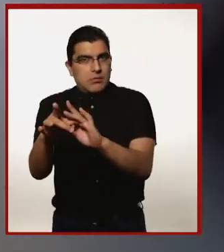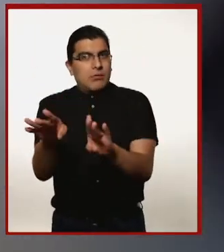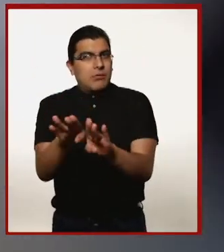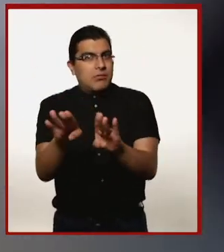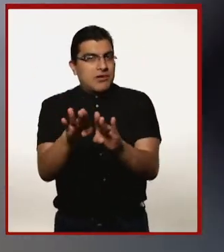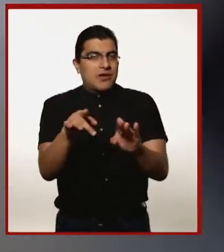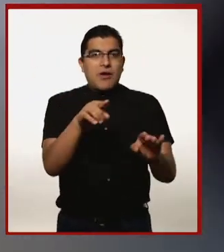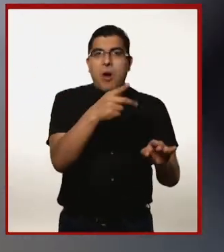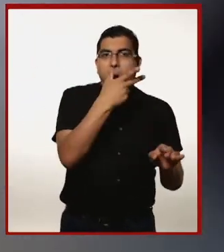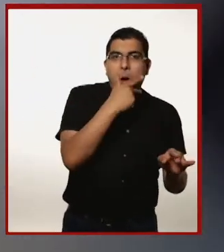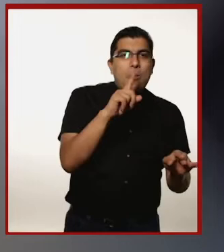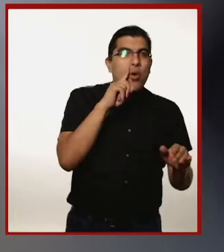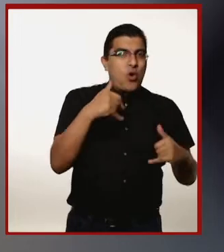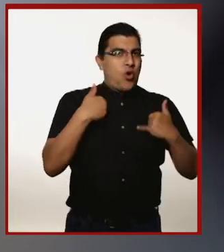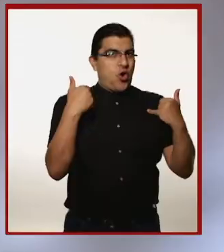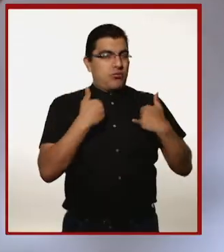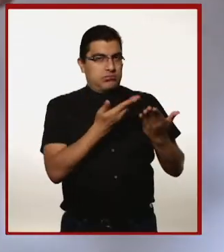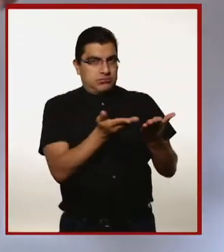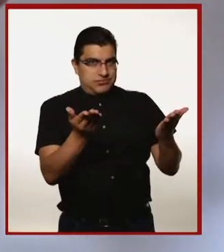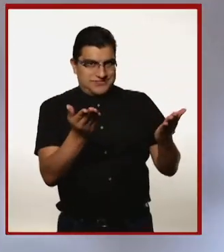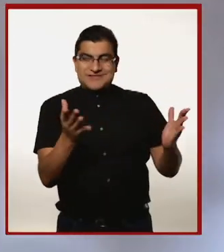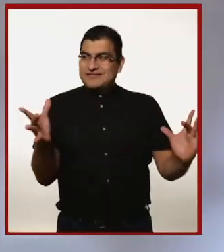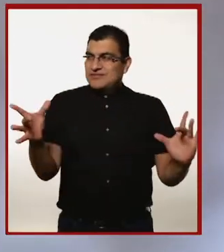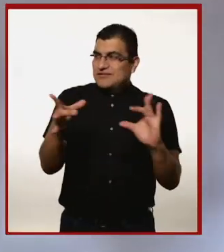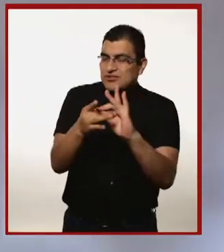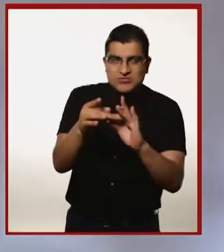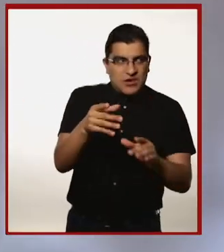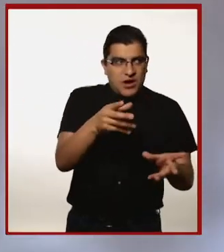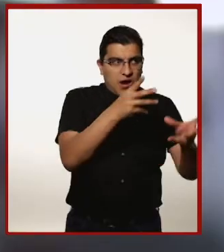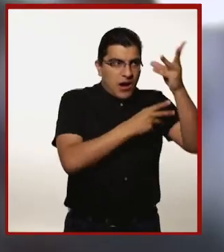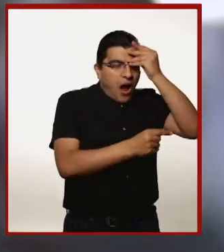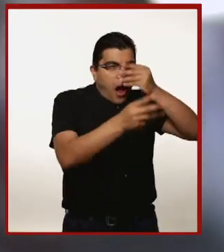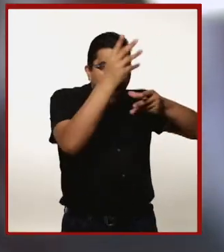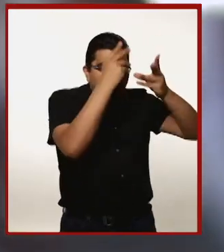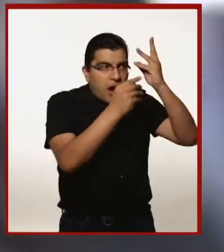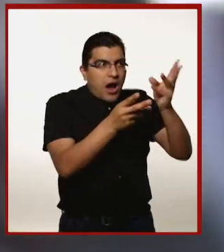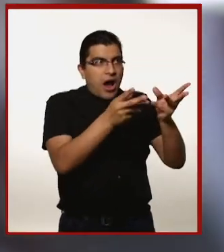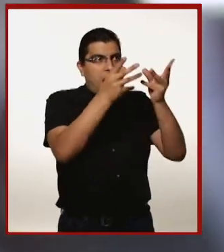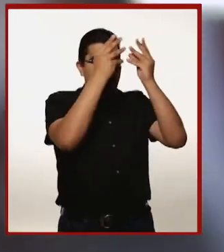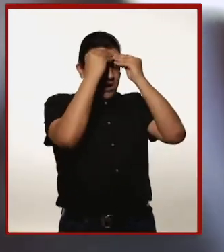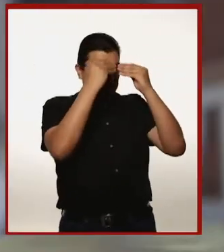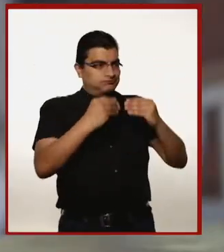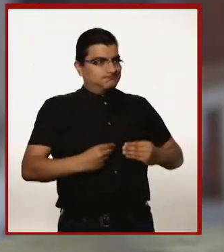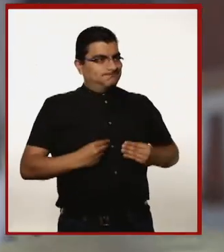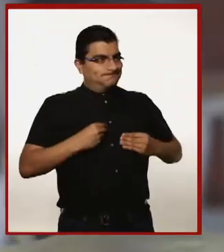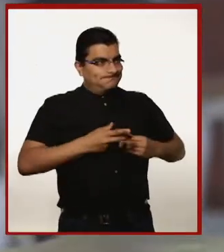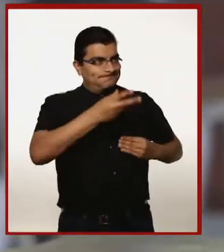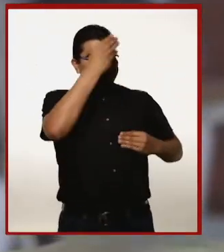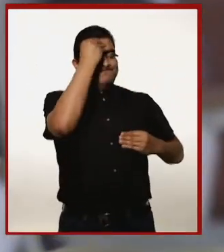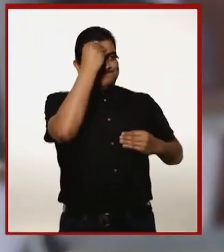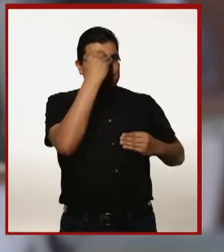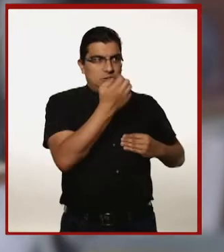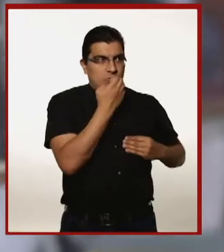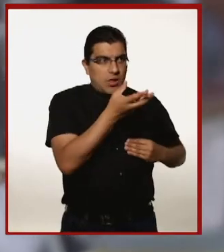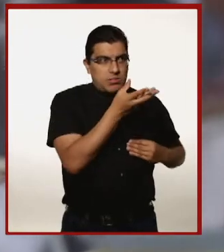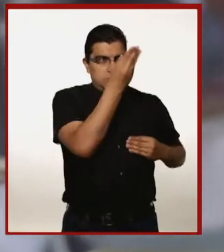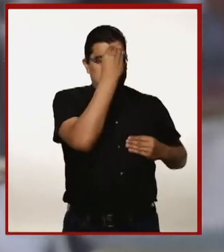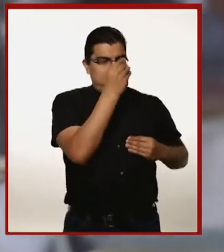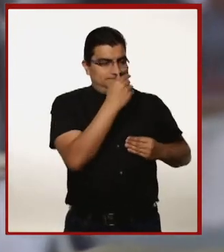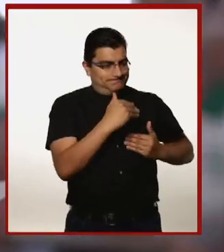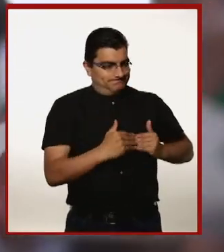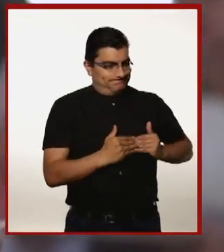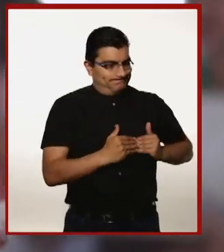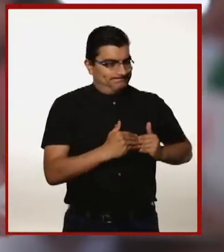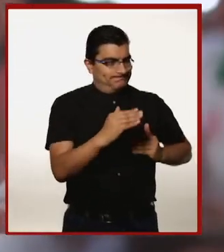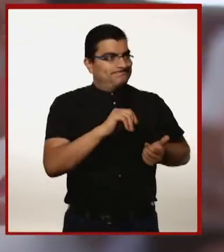vínculo de las y los jóvenes, de poner en práctica todas esas competencias que han desarrollado y esos aprendizajes